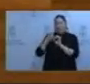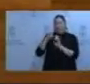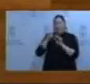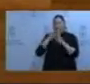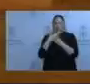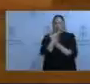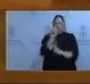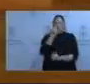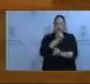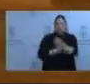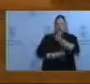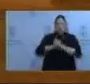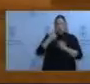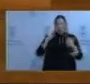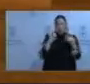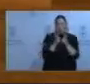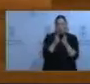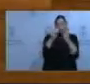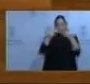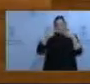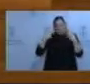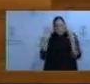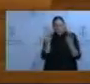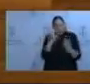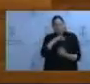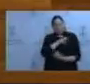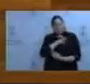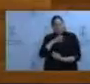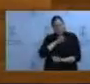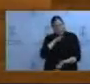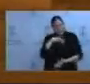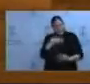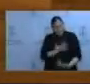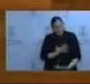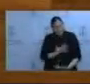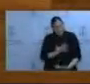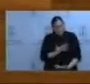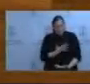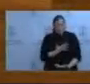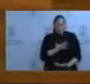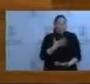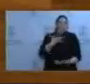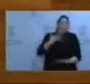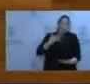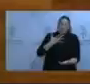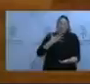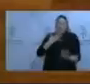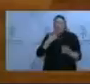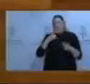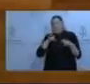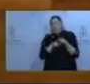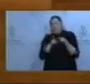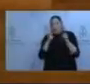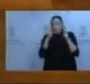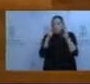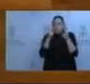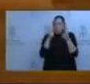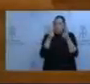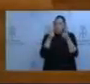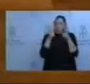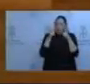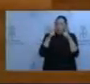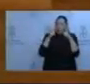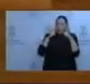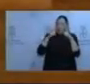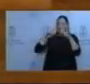económica del sector público autonómico a día de hoy. Por decirlo de alguna manera, si me lo permiten, obtener una radiografía respecto